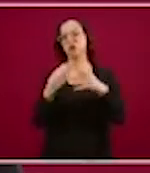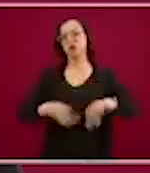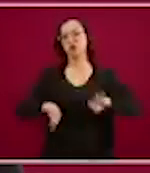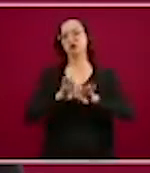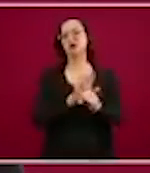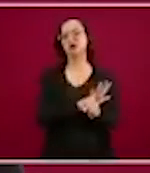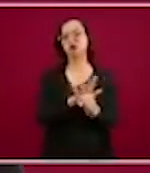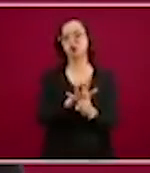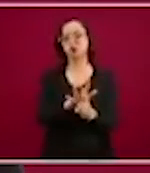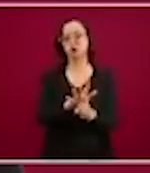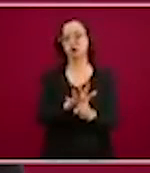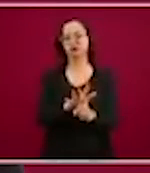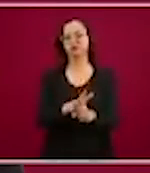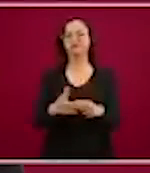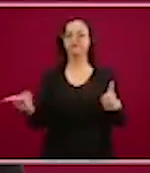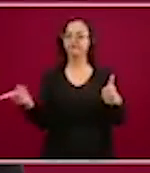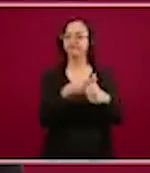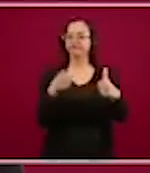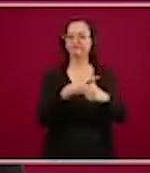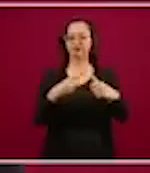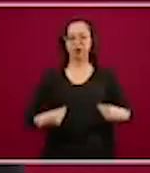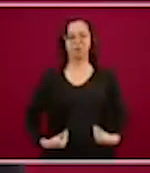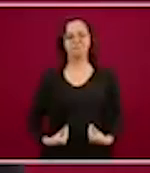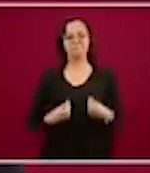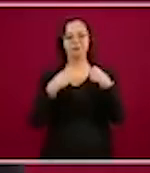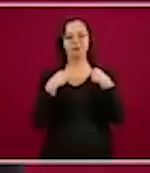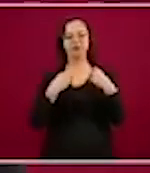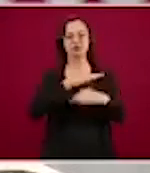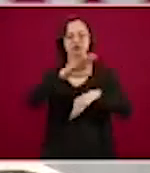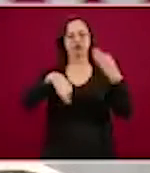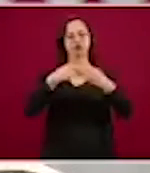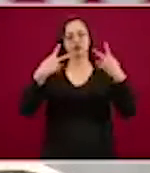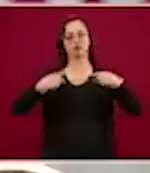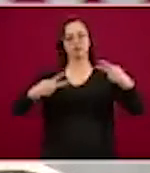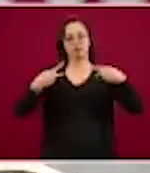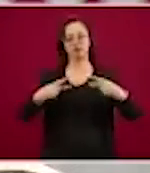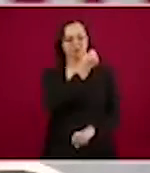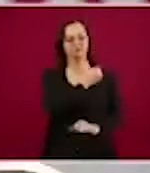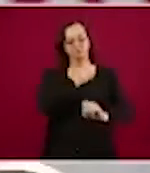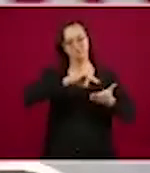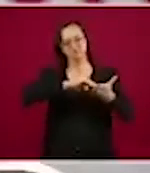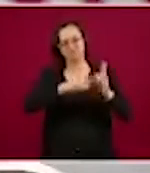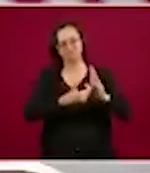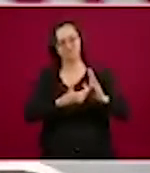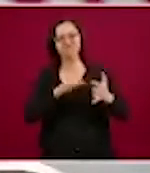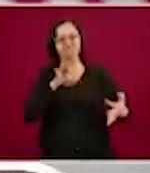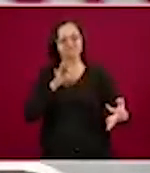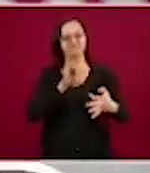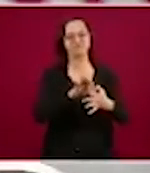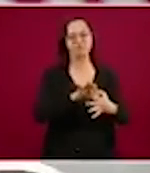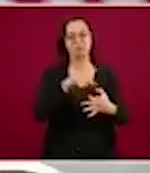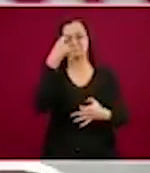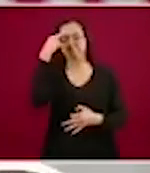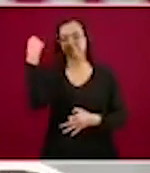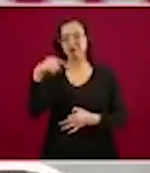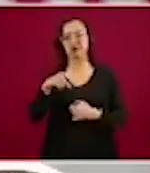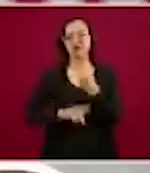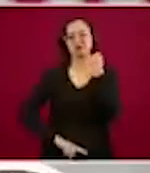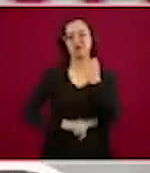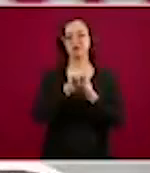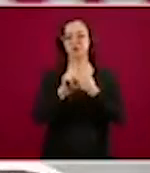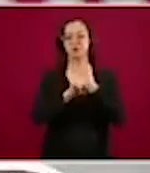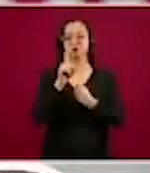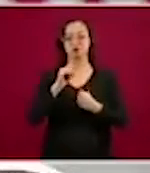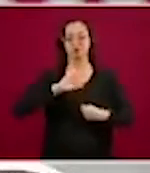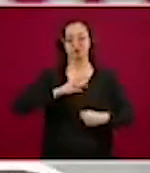es privilegiar la vida de cada persona que habita esta gran nación mario gonzález suyo a presidente de la